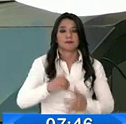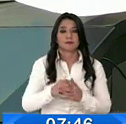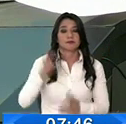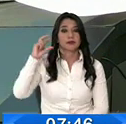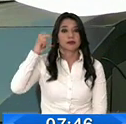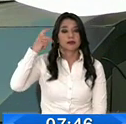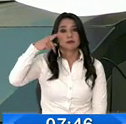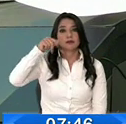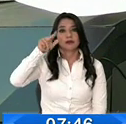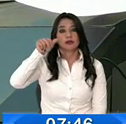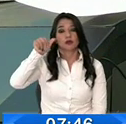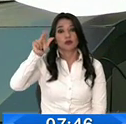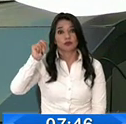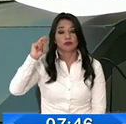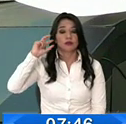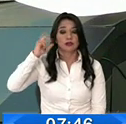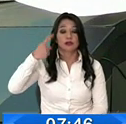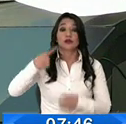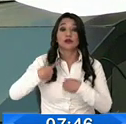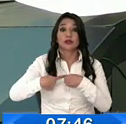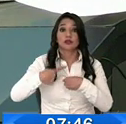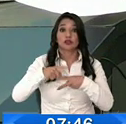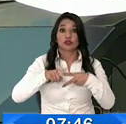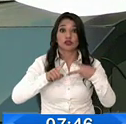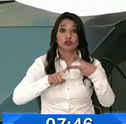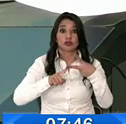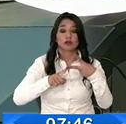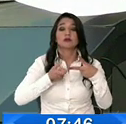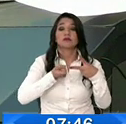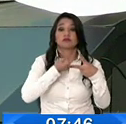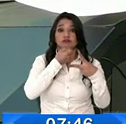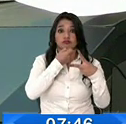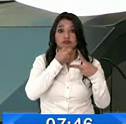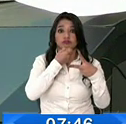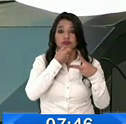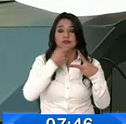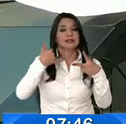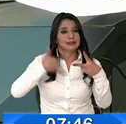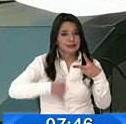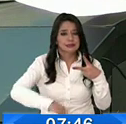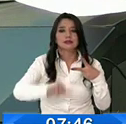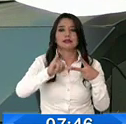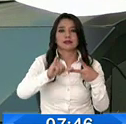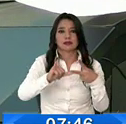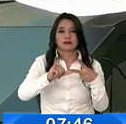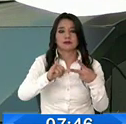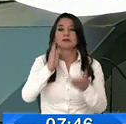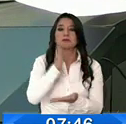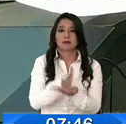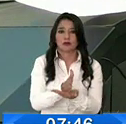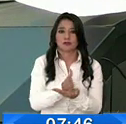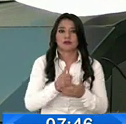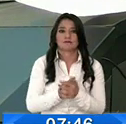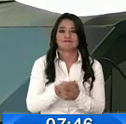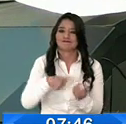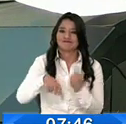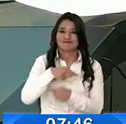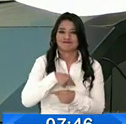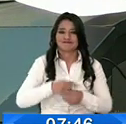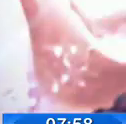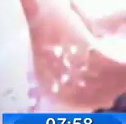radios partieron a fe en mi red de quito la voz de la capital vamos a continuar este diálogo luego de la siguiente pausa un feliz